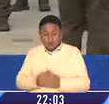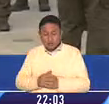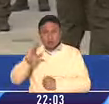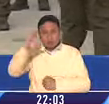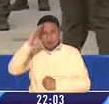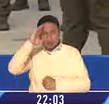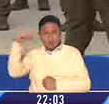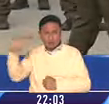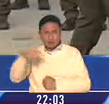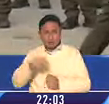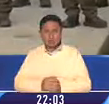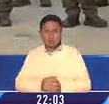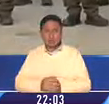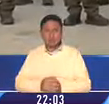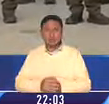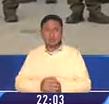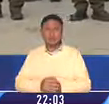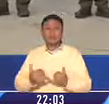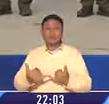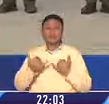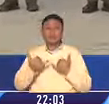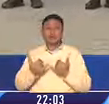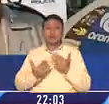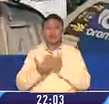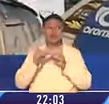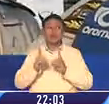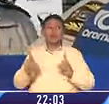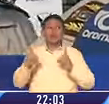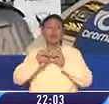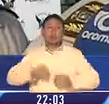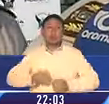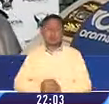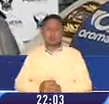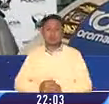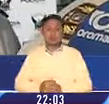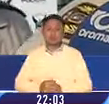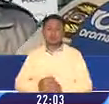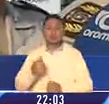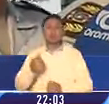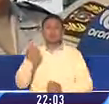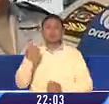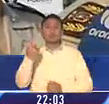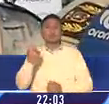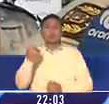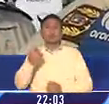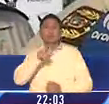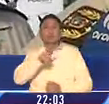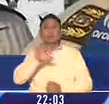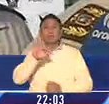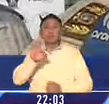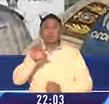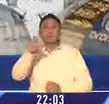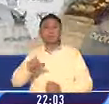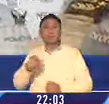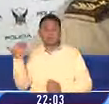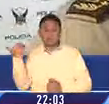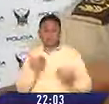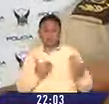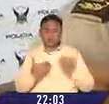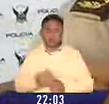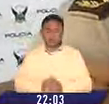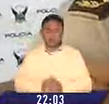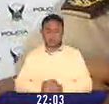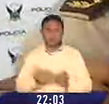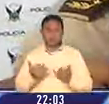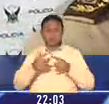salió a dar una nueva cifra. Hasta el momento tenemos 11 cadáveres y 29 piezas anatómicas. Están realizando la